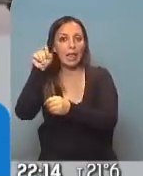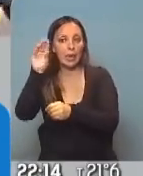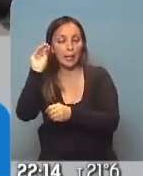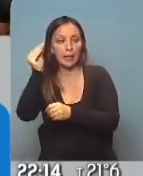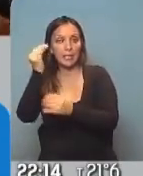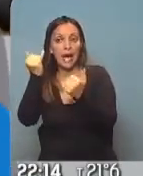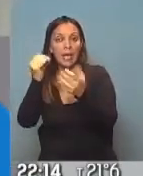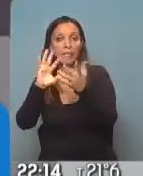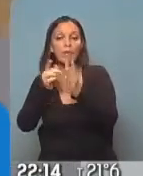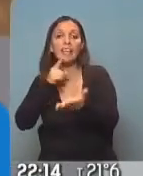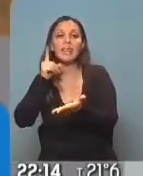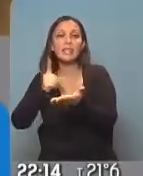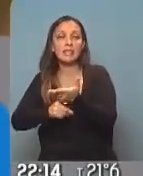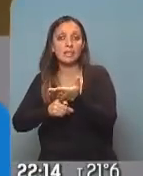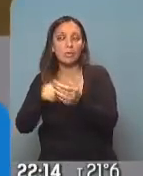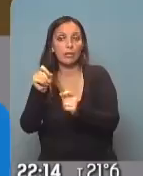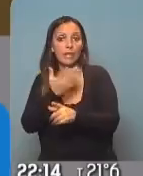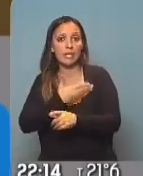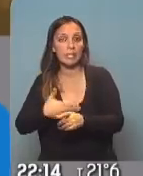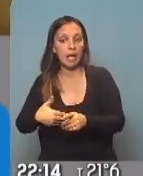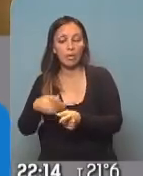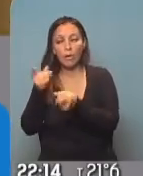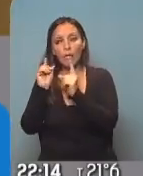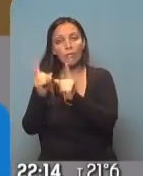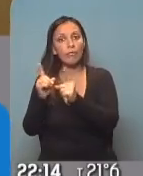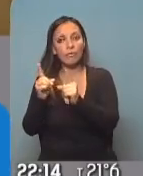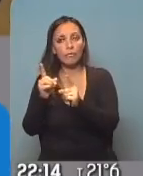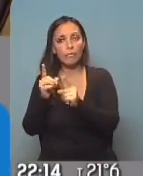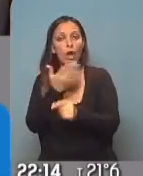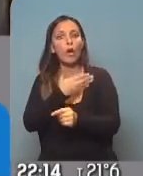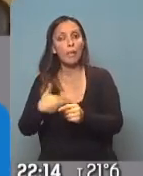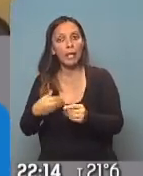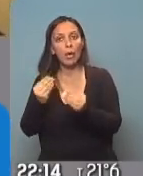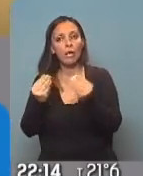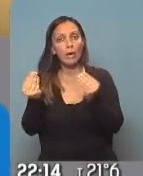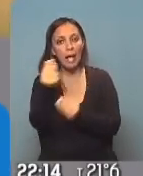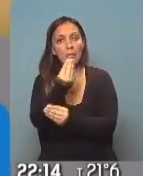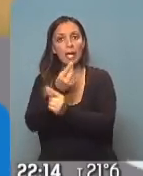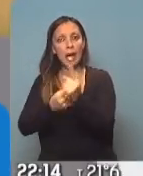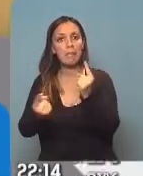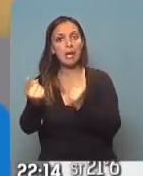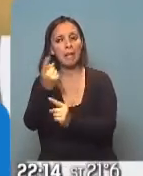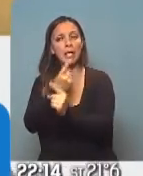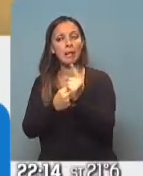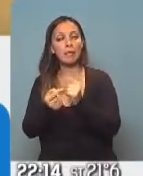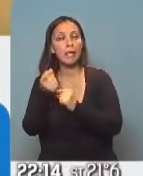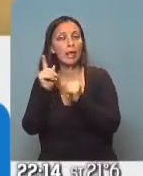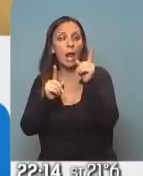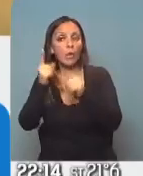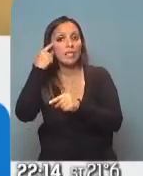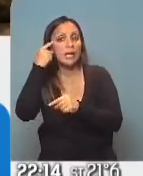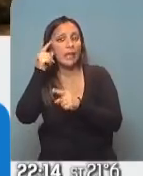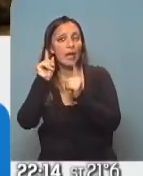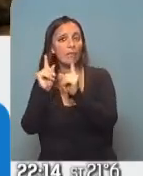que perduran en el tiempo, más allá de los gobiernos que han tenido el poder en Brasil. Los militares pueden llegar a ser